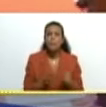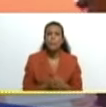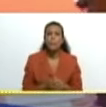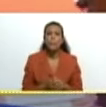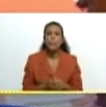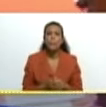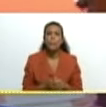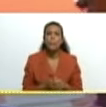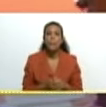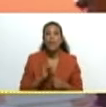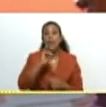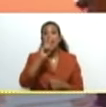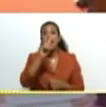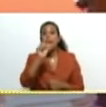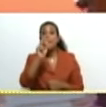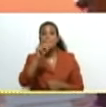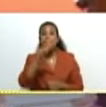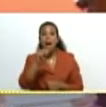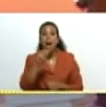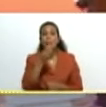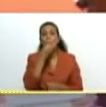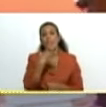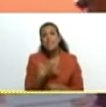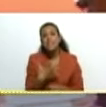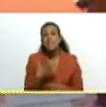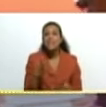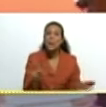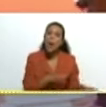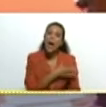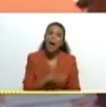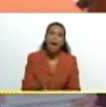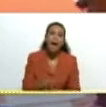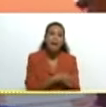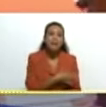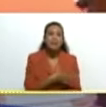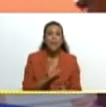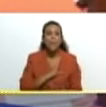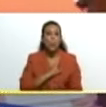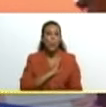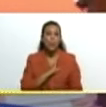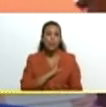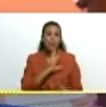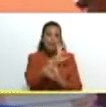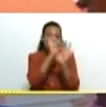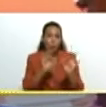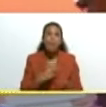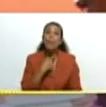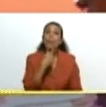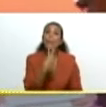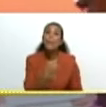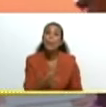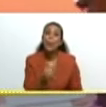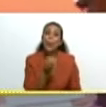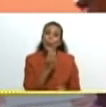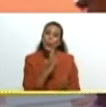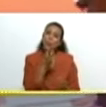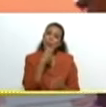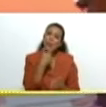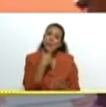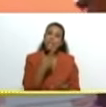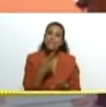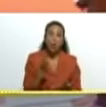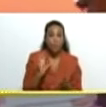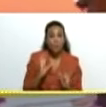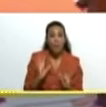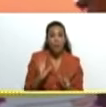Le dije a Iván Pérez Rossi, que la canta bonita, con su estilo característico, le dije: vamos